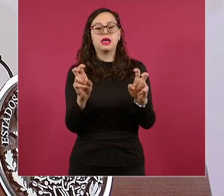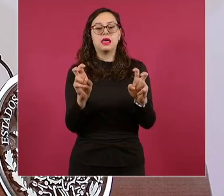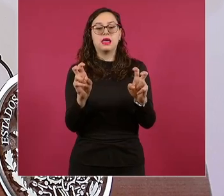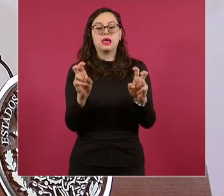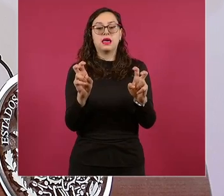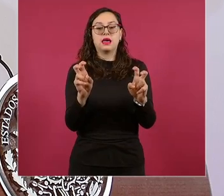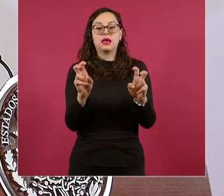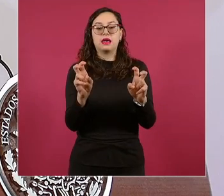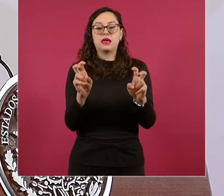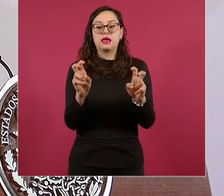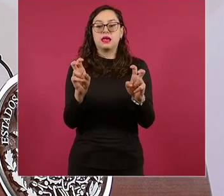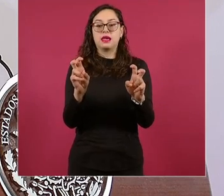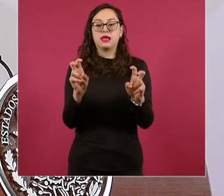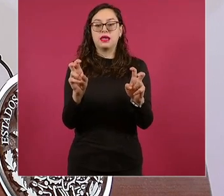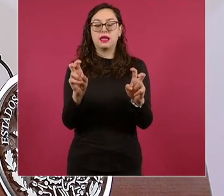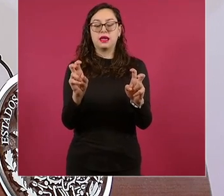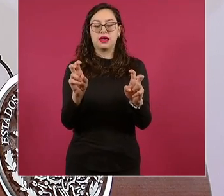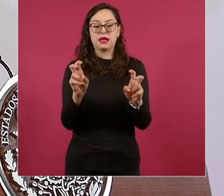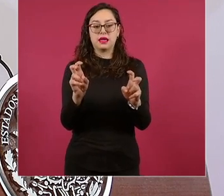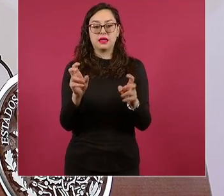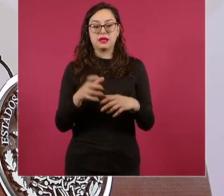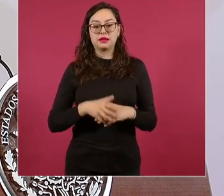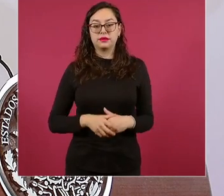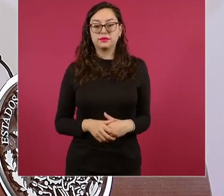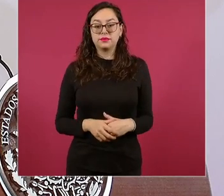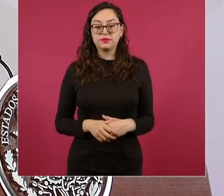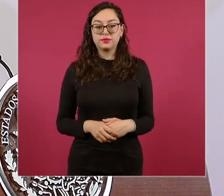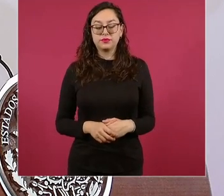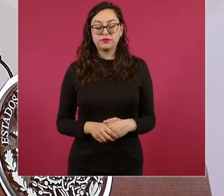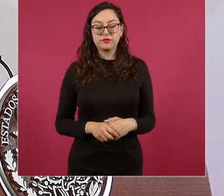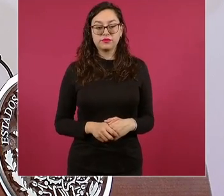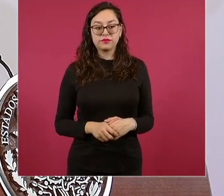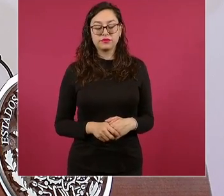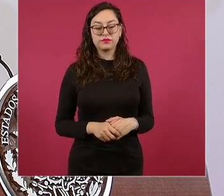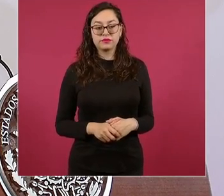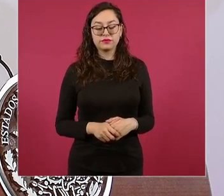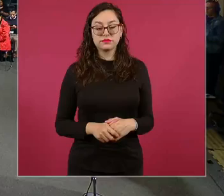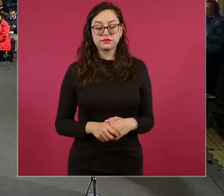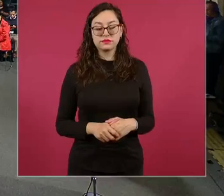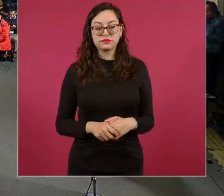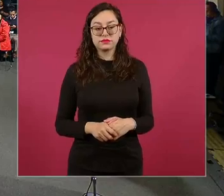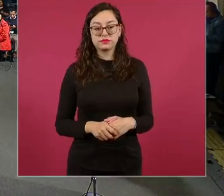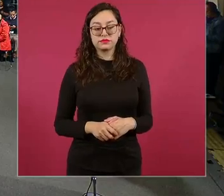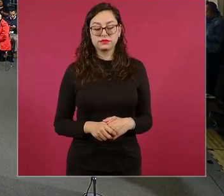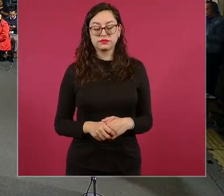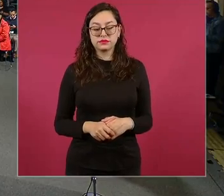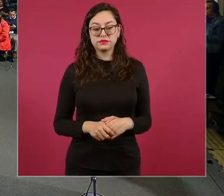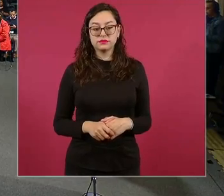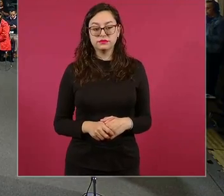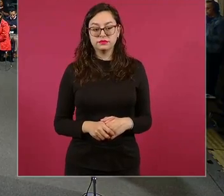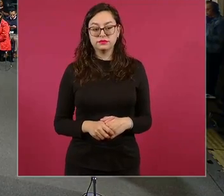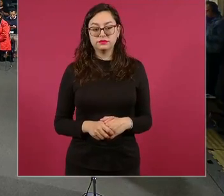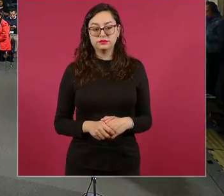comedia de